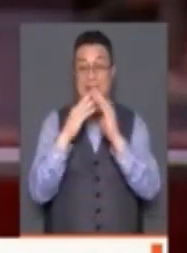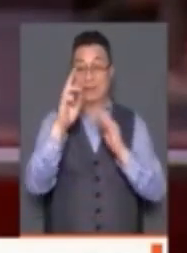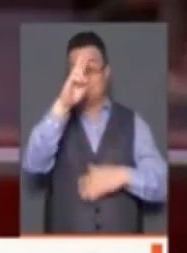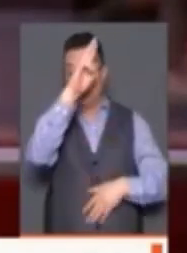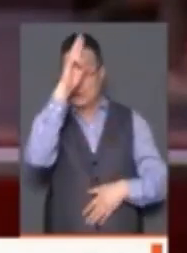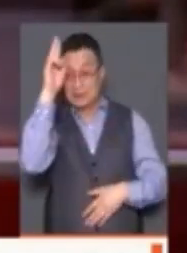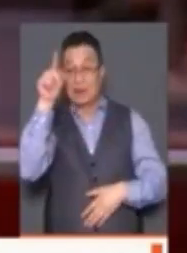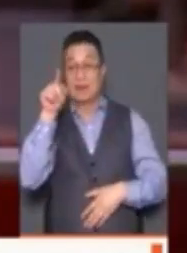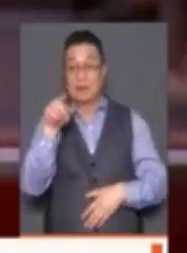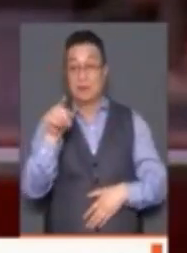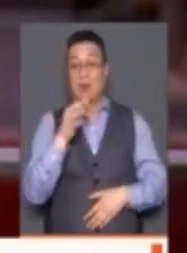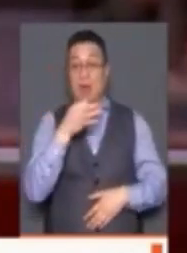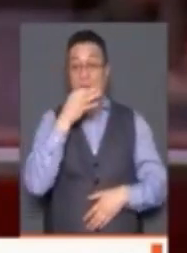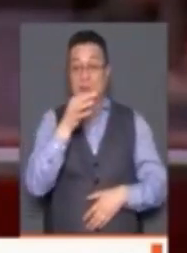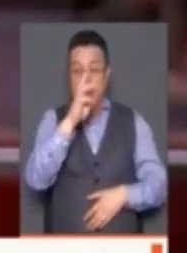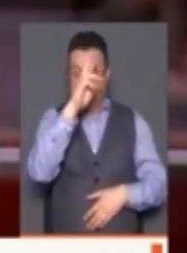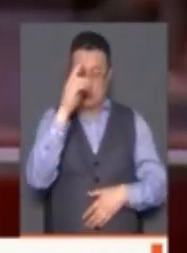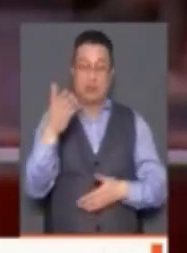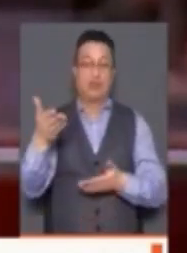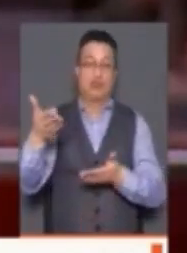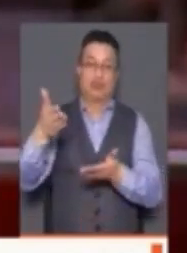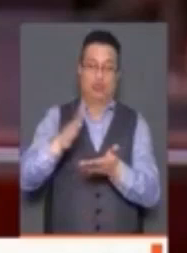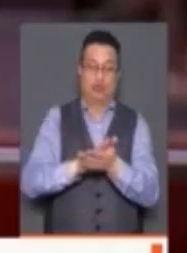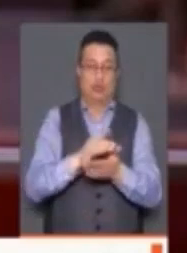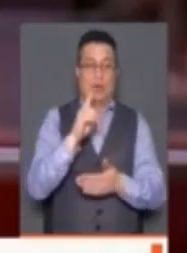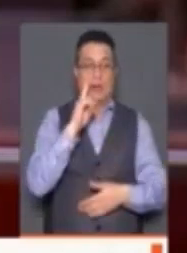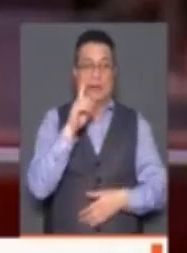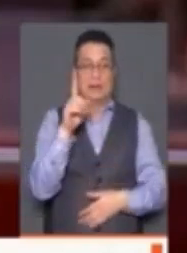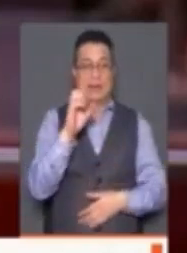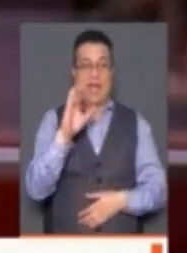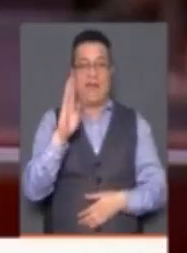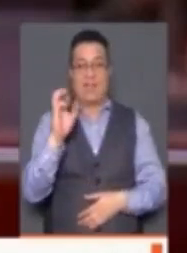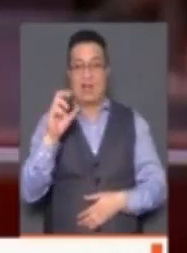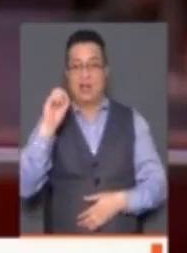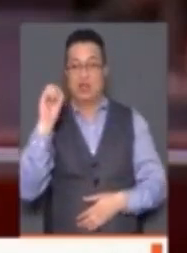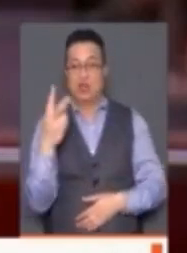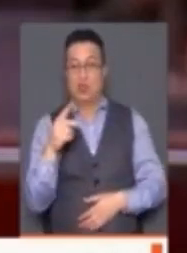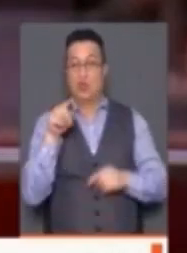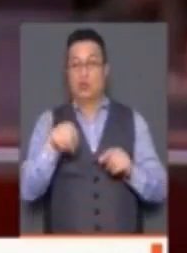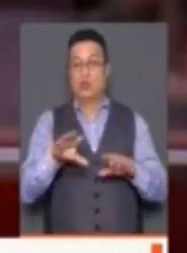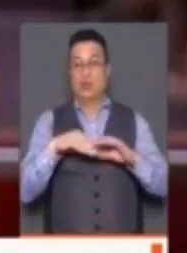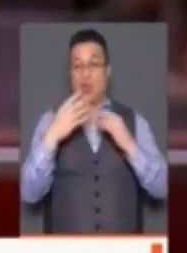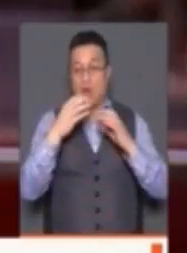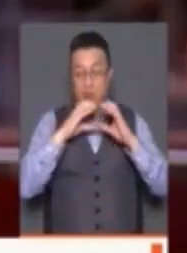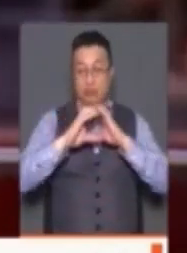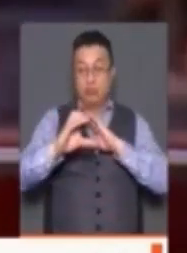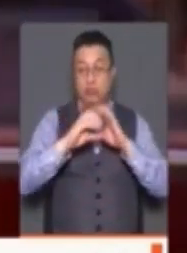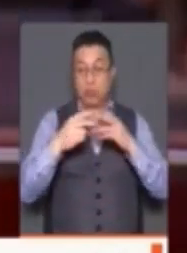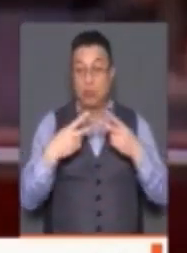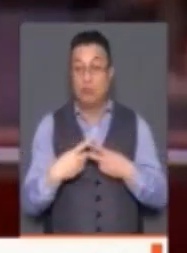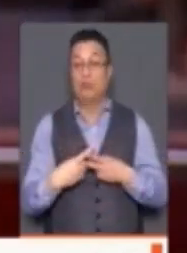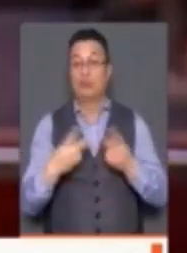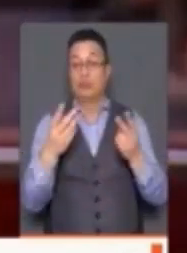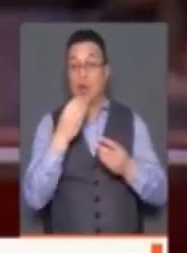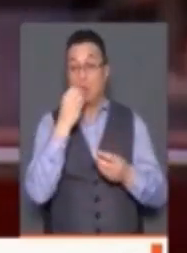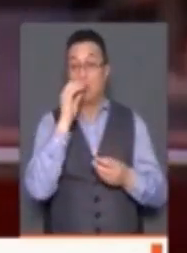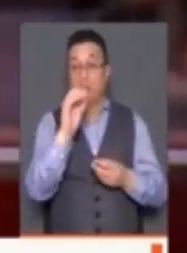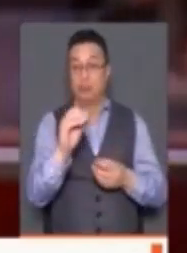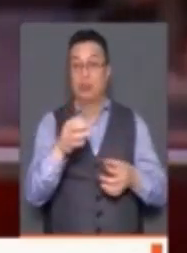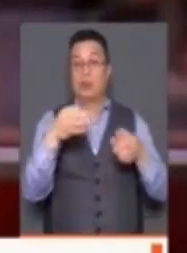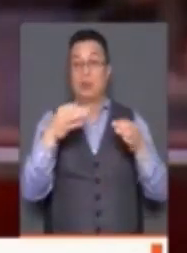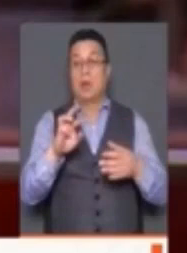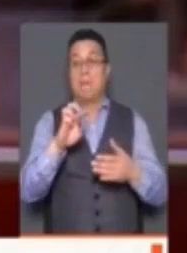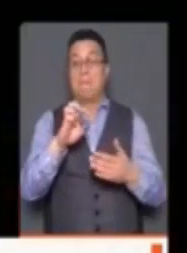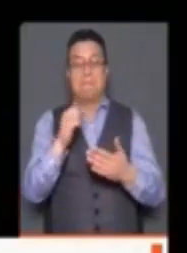Majesty Queen Elizabeth II. In a statement, the palace said the Queen died peacefully at Balmoral